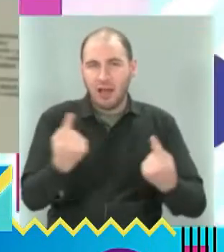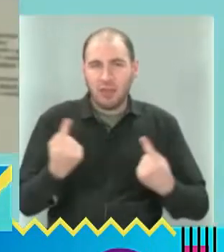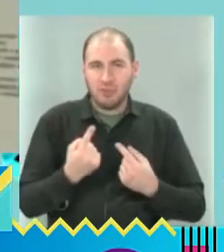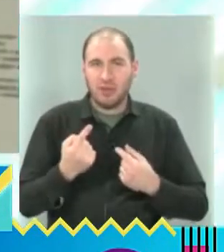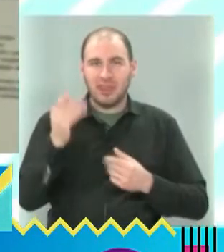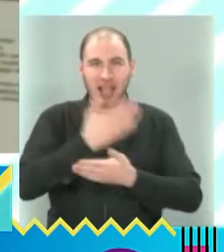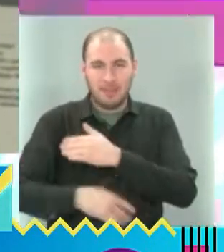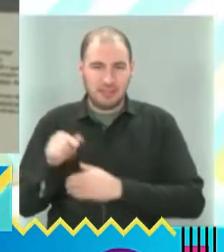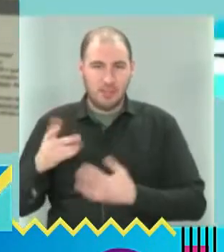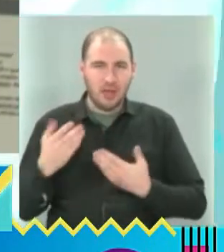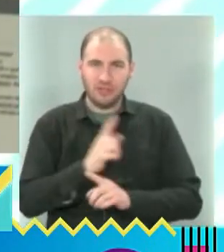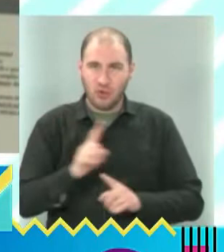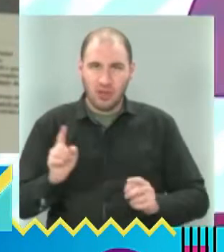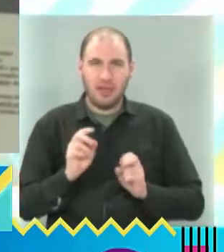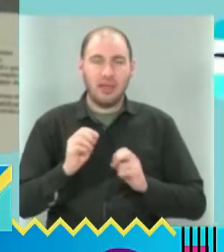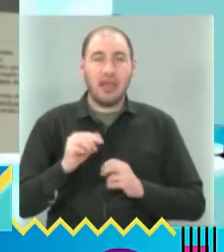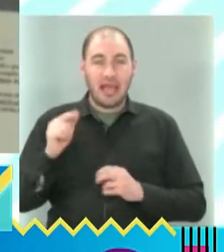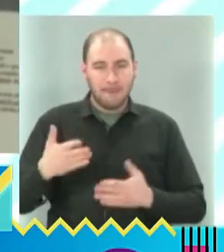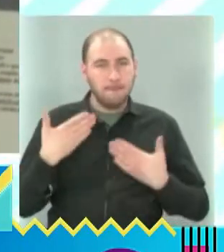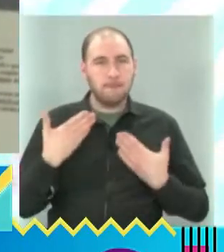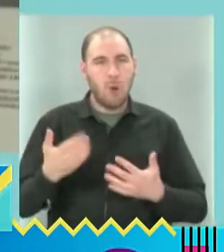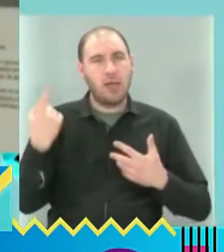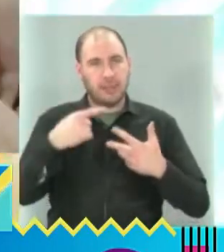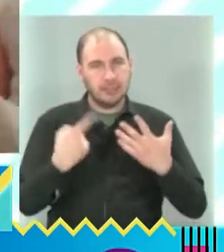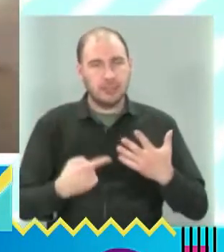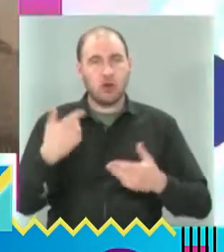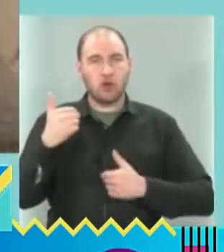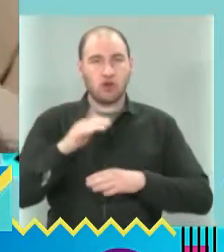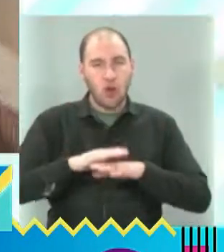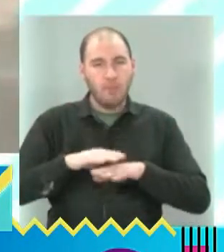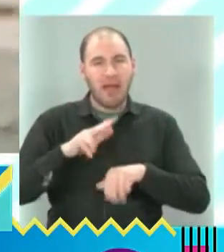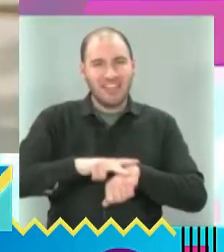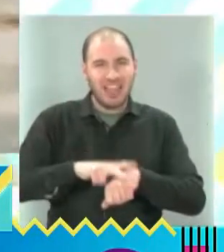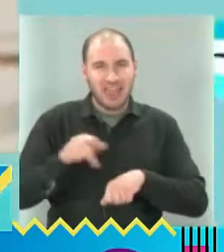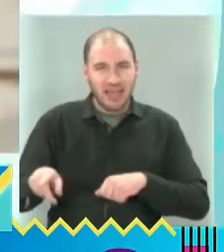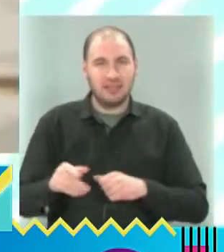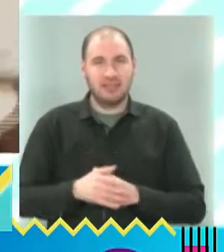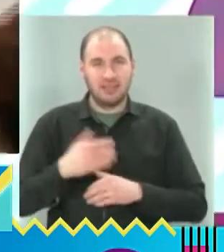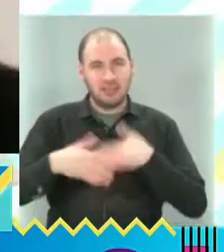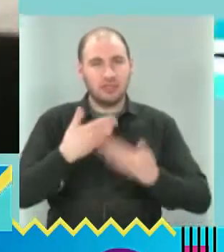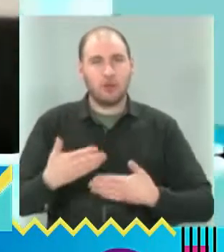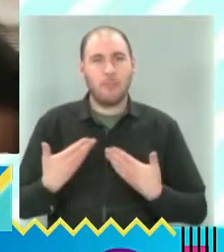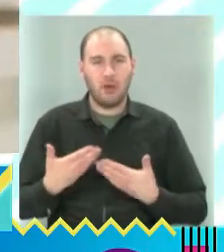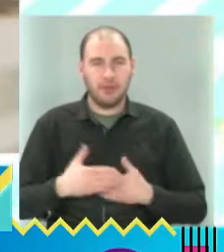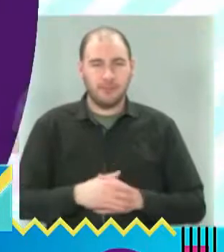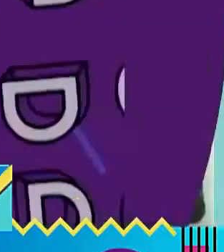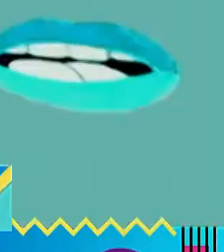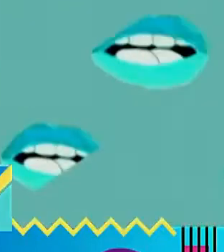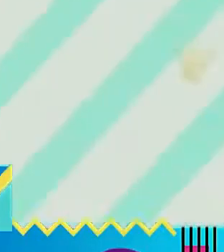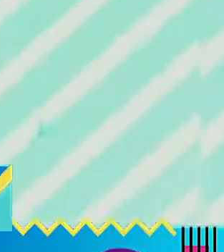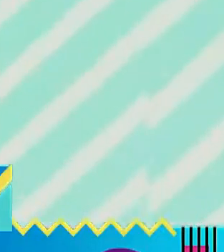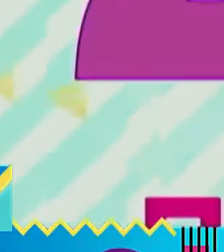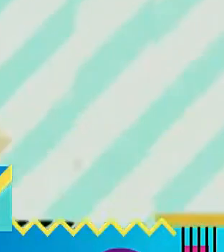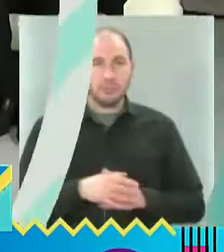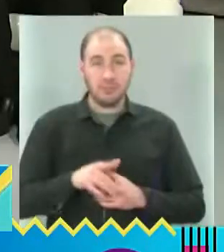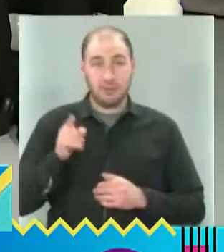su discapacidad le permite, sino por lo que sus capacidades, sus competencias, diríamos, le permiten desarrollar. Exactamente eso